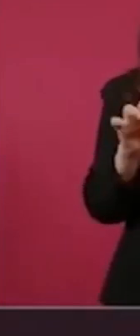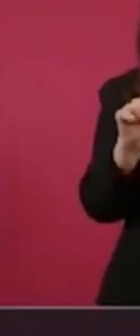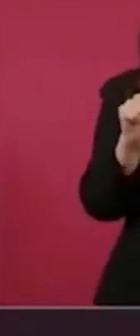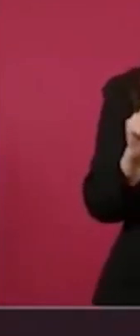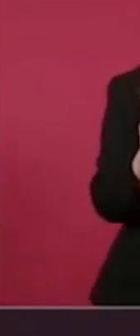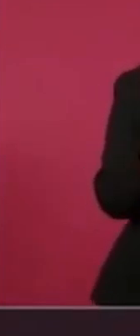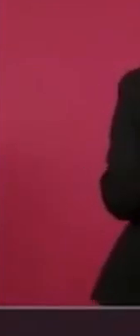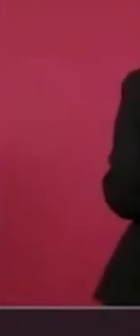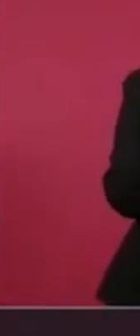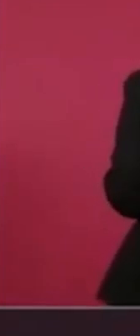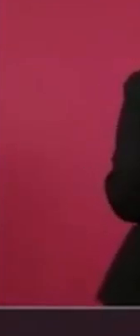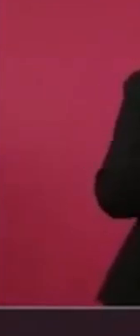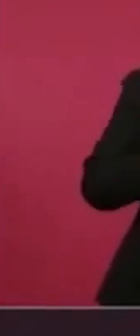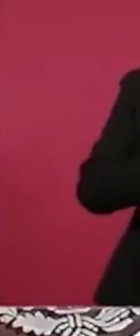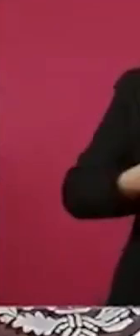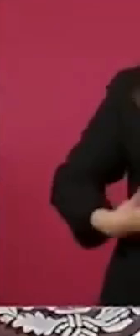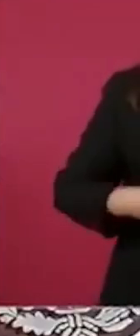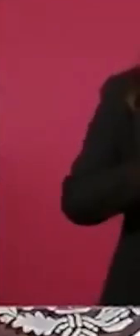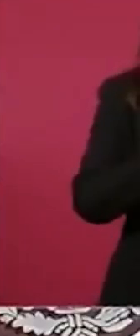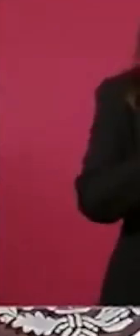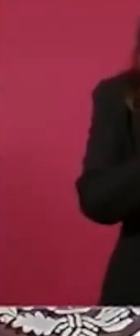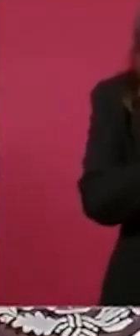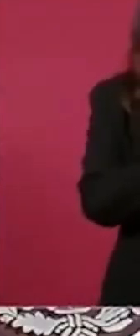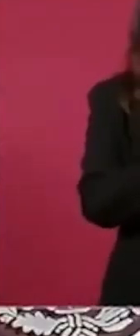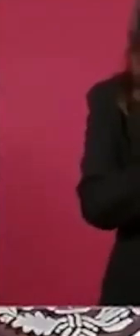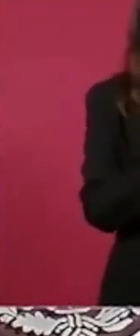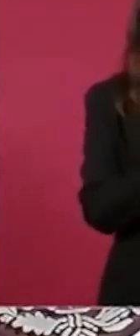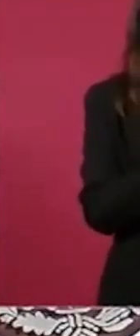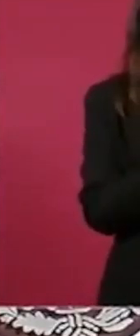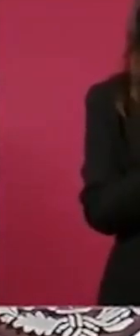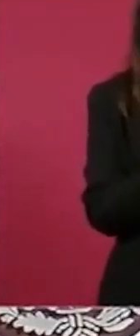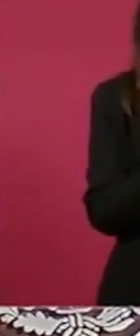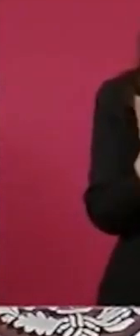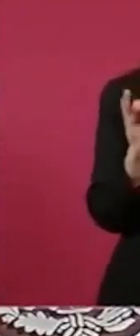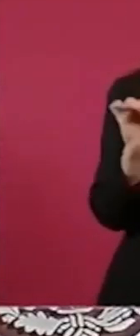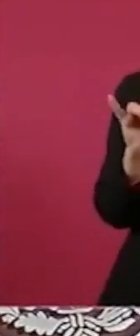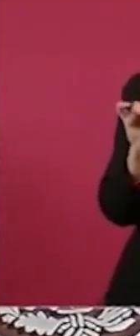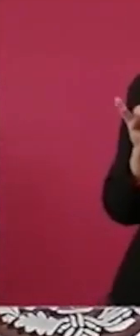1924. Sí, era Wilson, ¿no? El presidente. Y él era